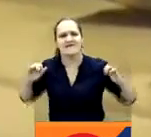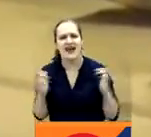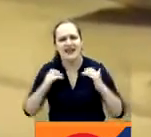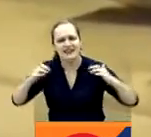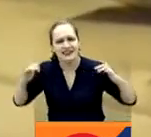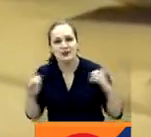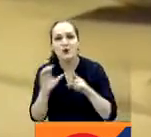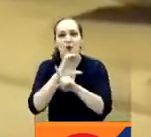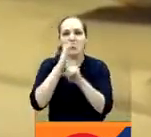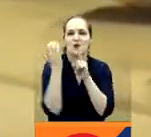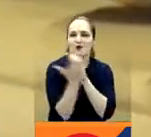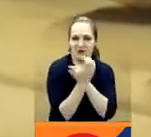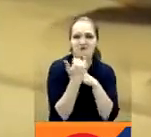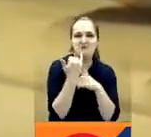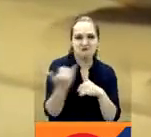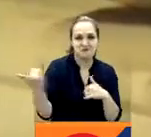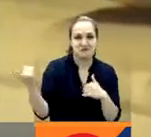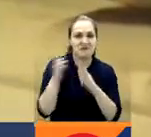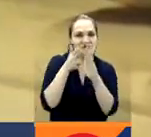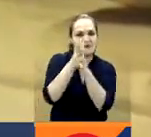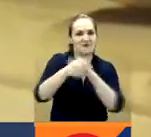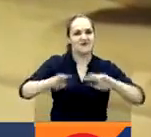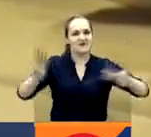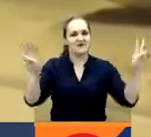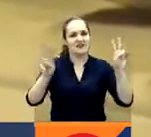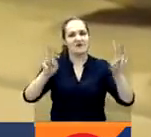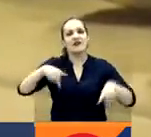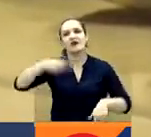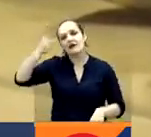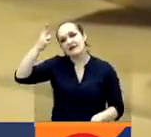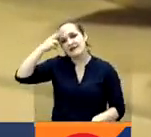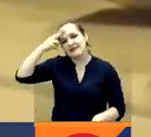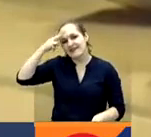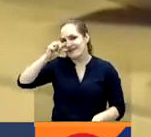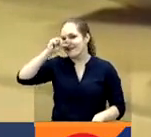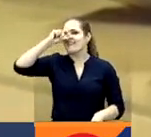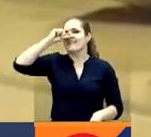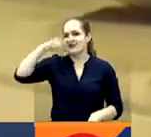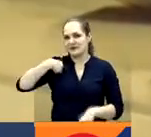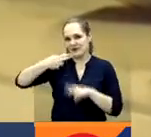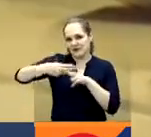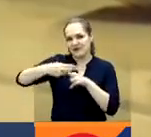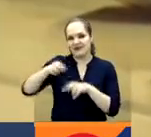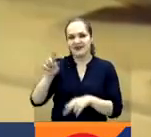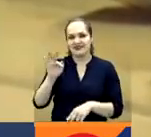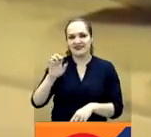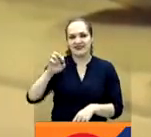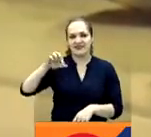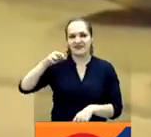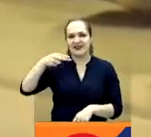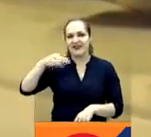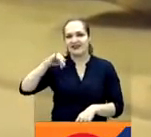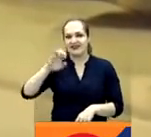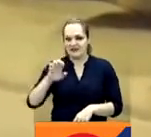además mucha cultura. Desde Dubai, Emiratos Árabes Unidos, Stephanie Valencia, RTVC Noticias, conectados 24/7.